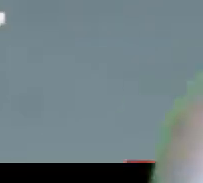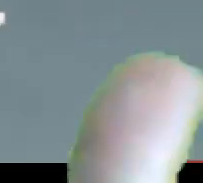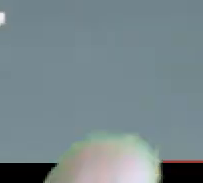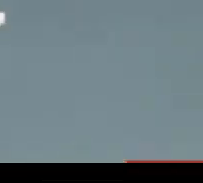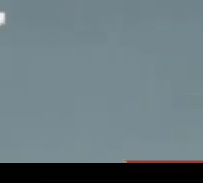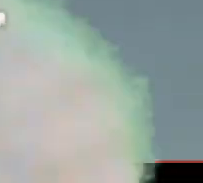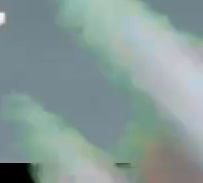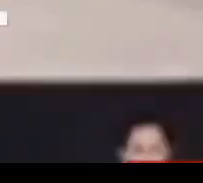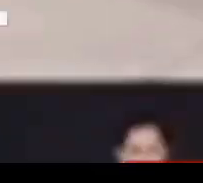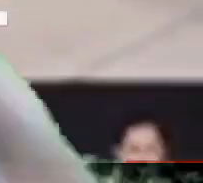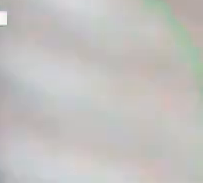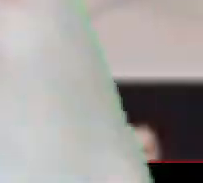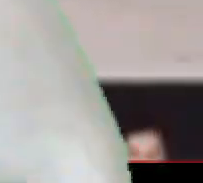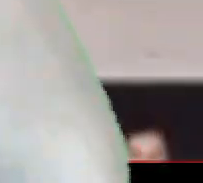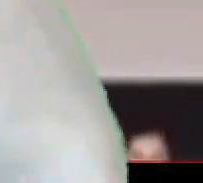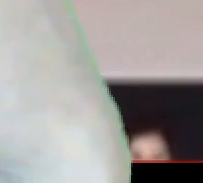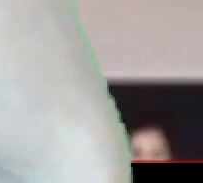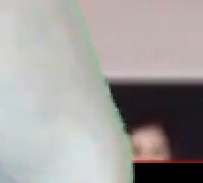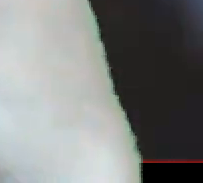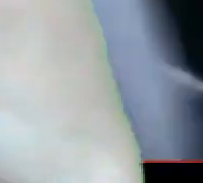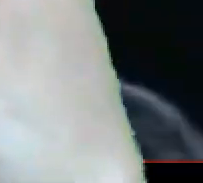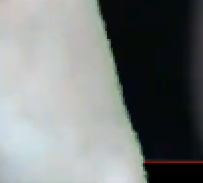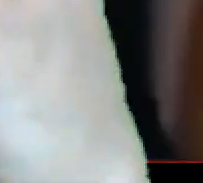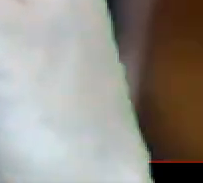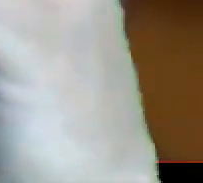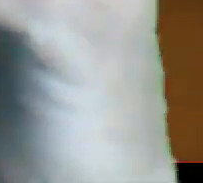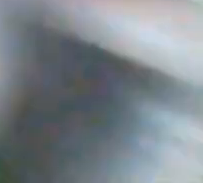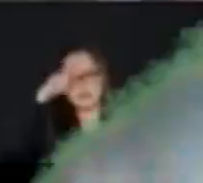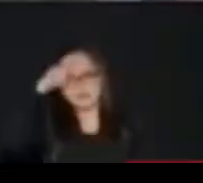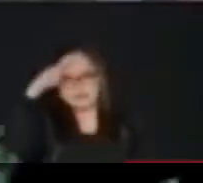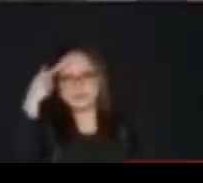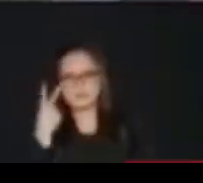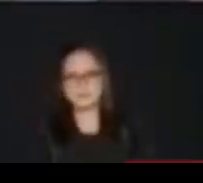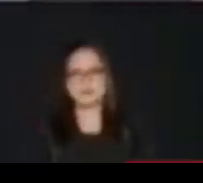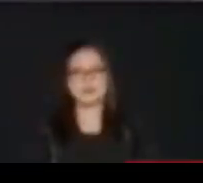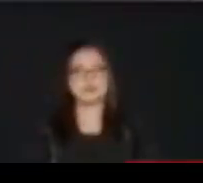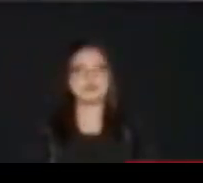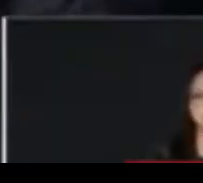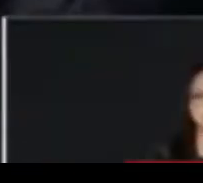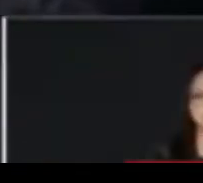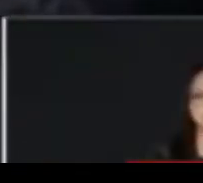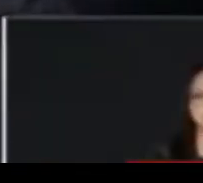estoy tratando de conseguir más gente, estoy tratando de organizar